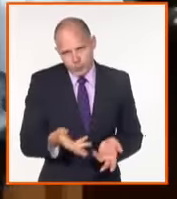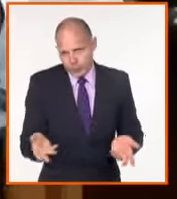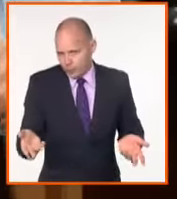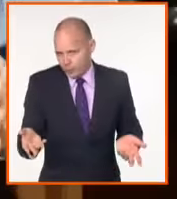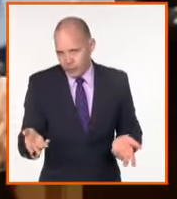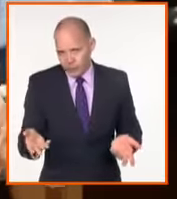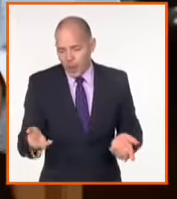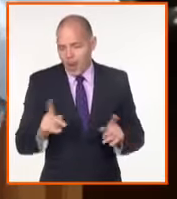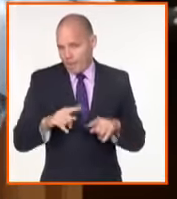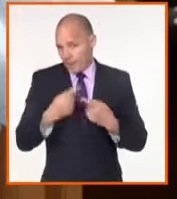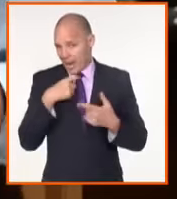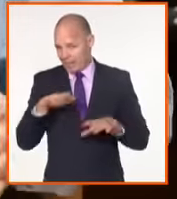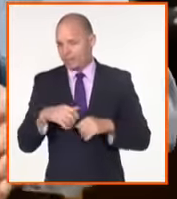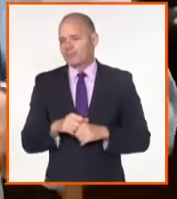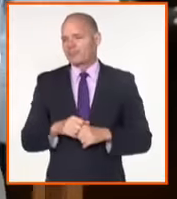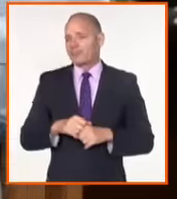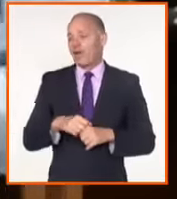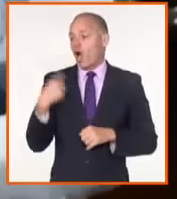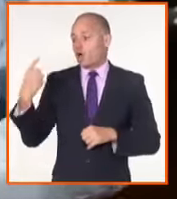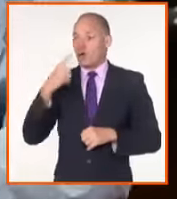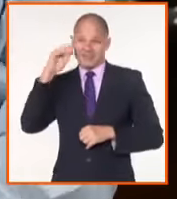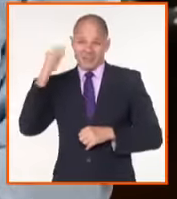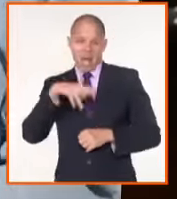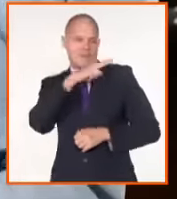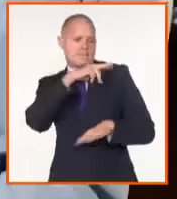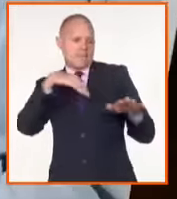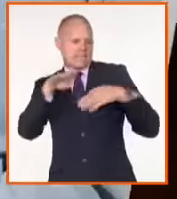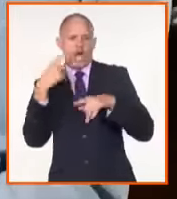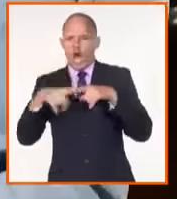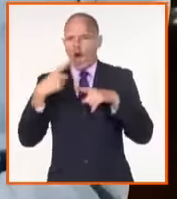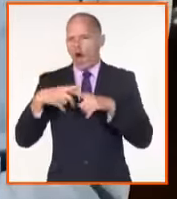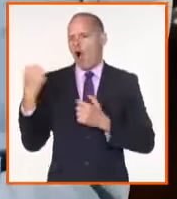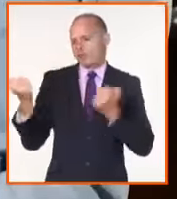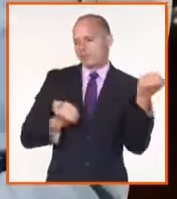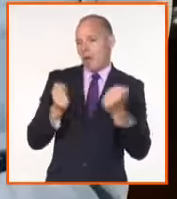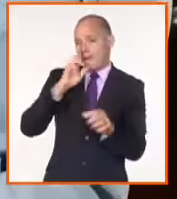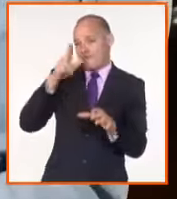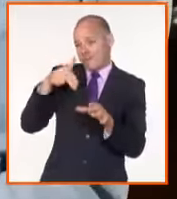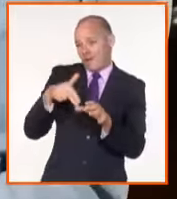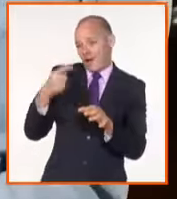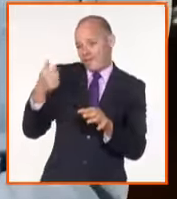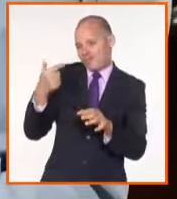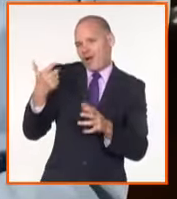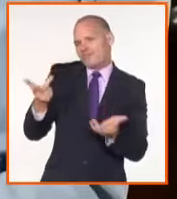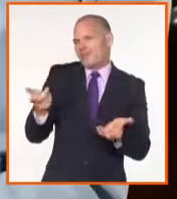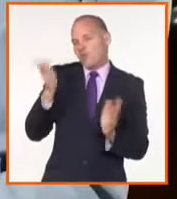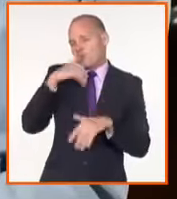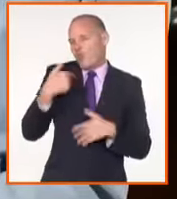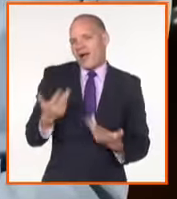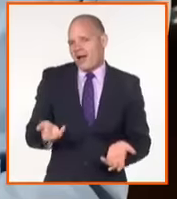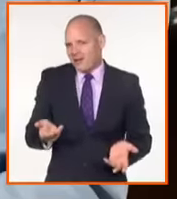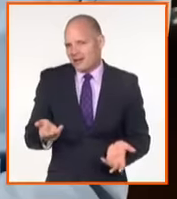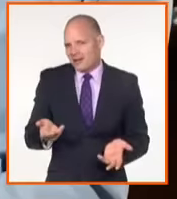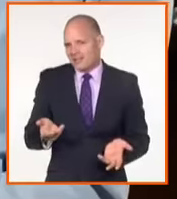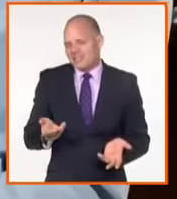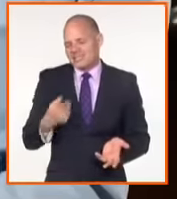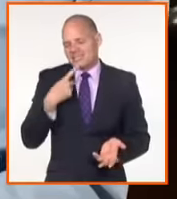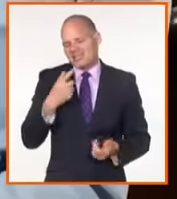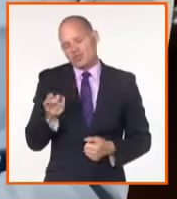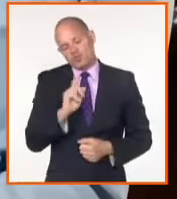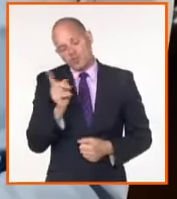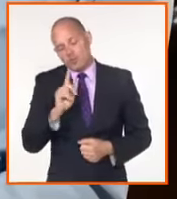en los vehículos de transporte y en la gasolina, era un gasto. Y decidimos no perder el tiempo y hacerla de